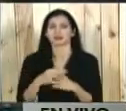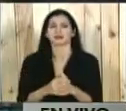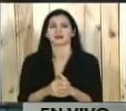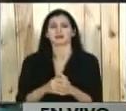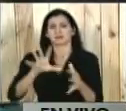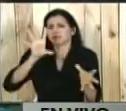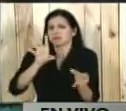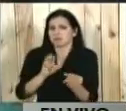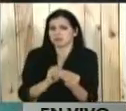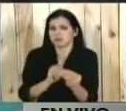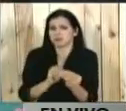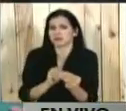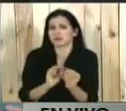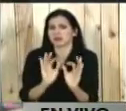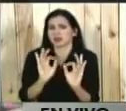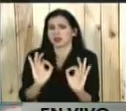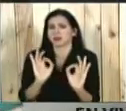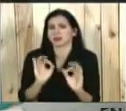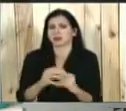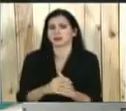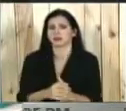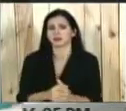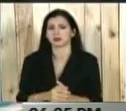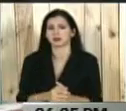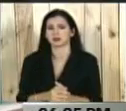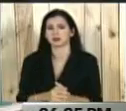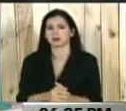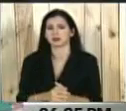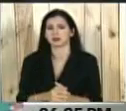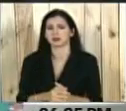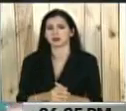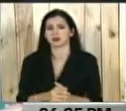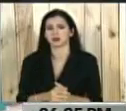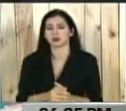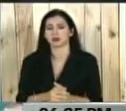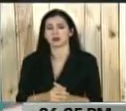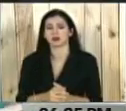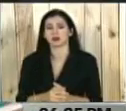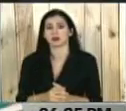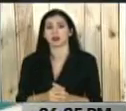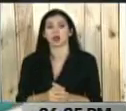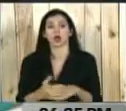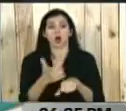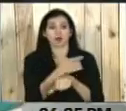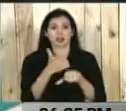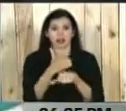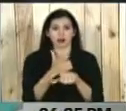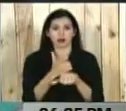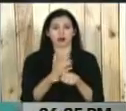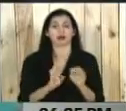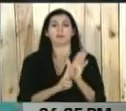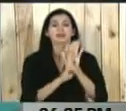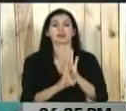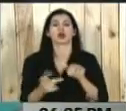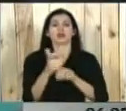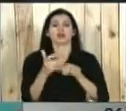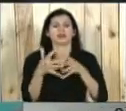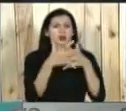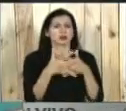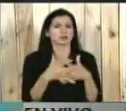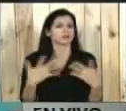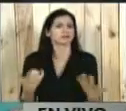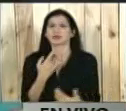balance que le hacen, especialmente el representante del gobierno norteamericano, Thomas Shannon. ¿Qué impresión